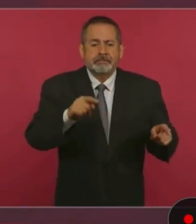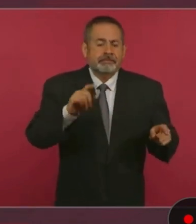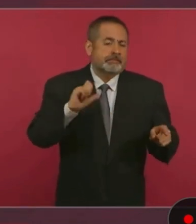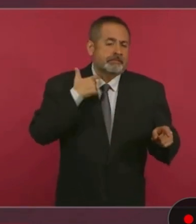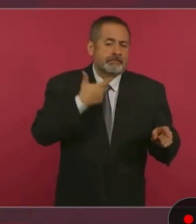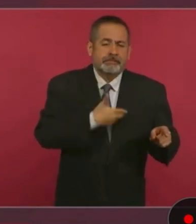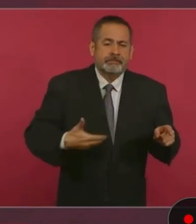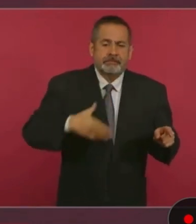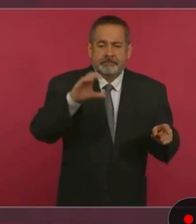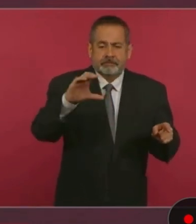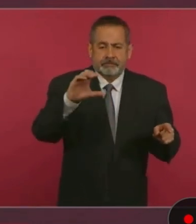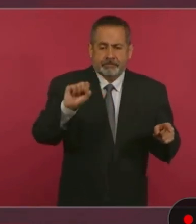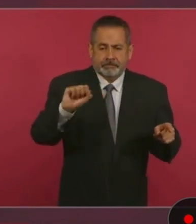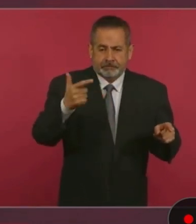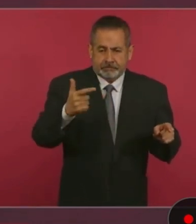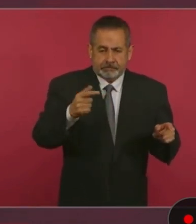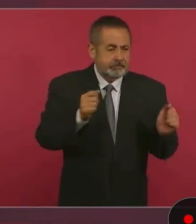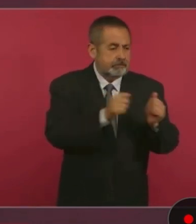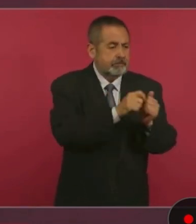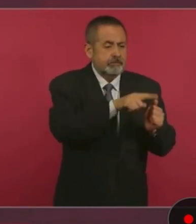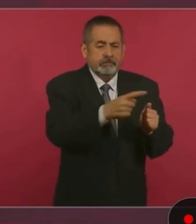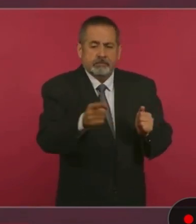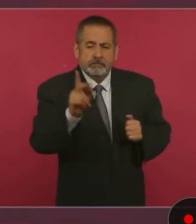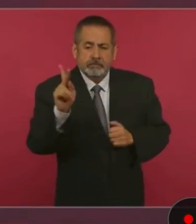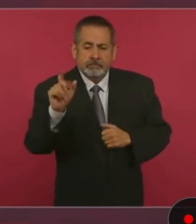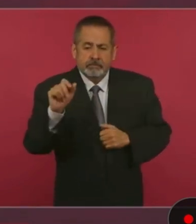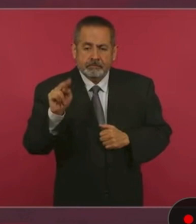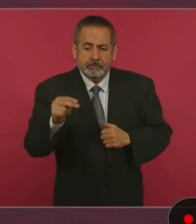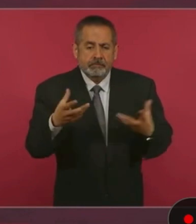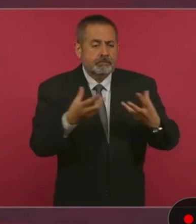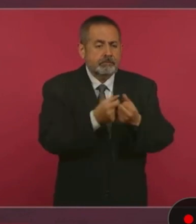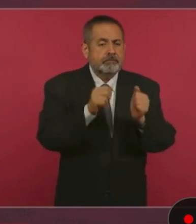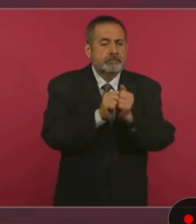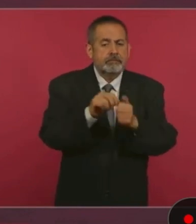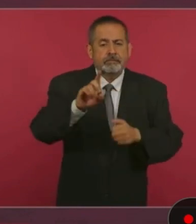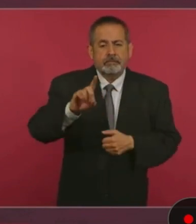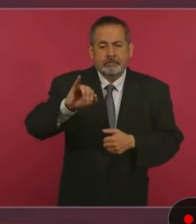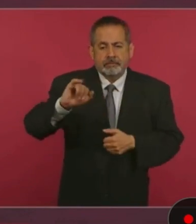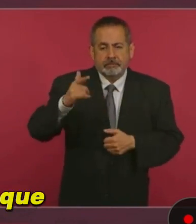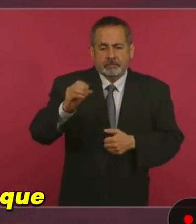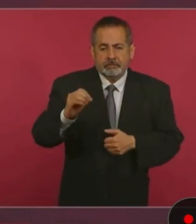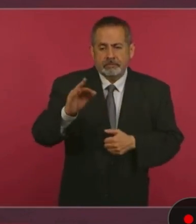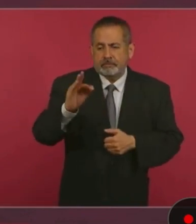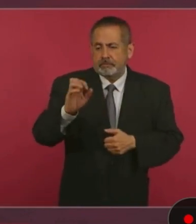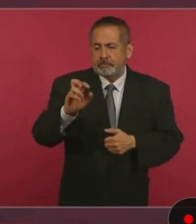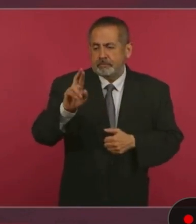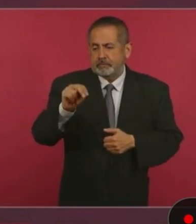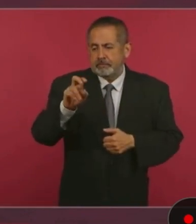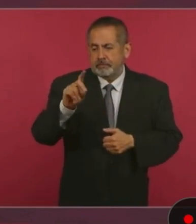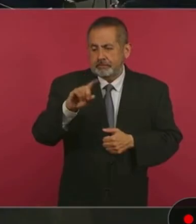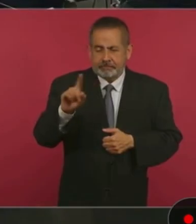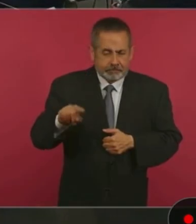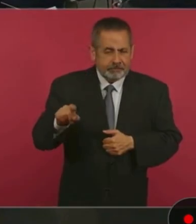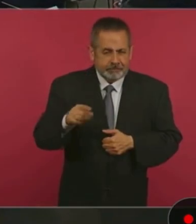Salinas con el PAN, con Diego Fernández de Ceballos, acuérdense que